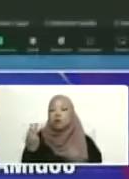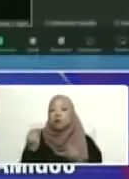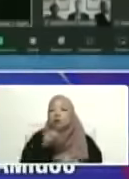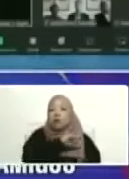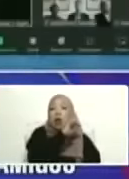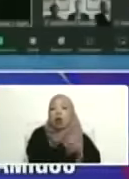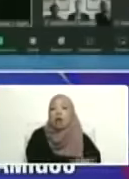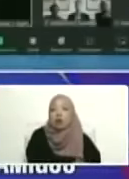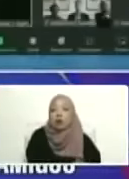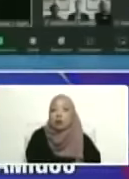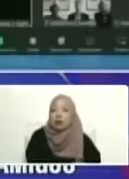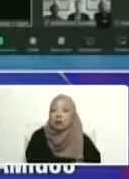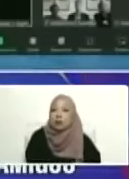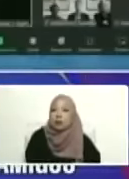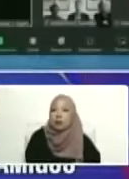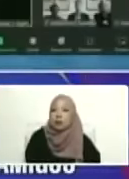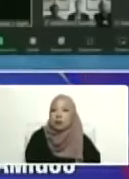fuerza.